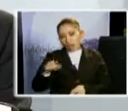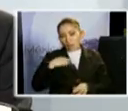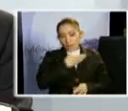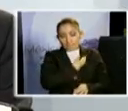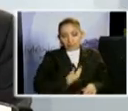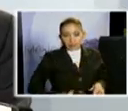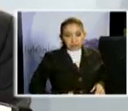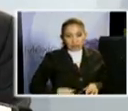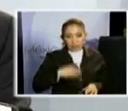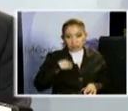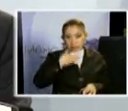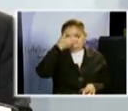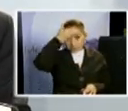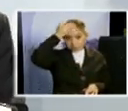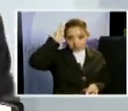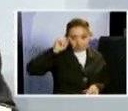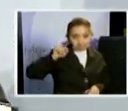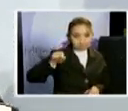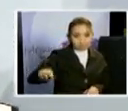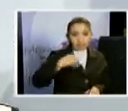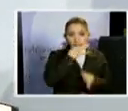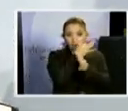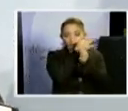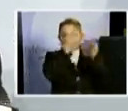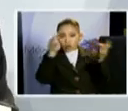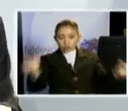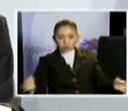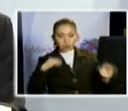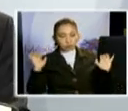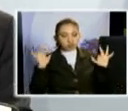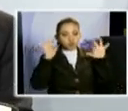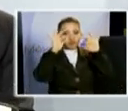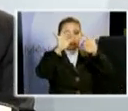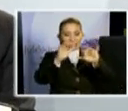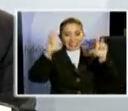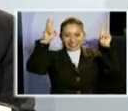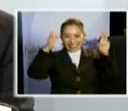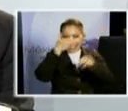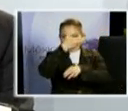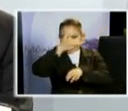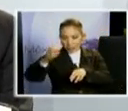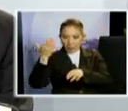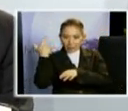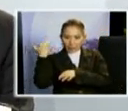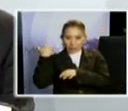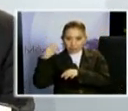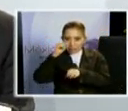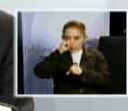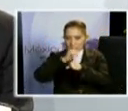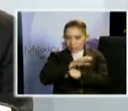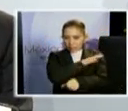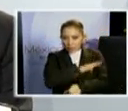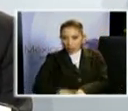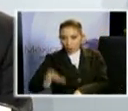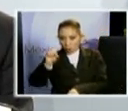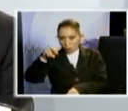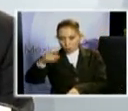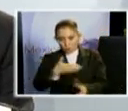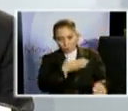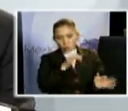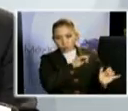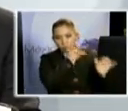República, el licenciado Enrique Peña Nieto, anunció en la Cumbre del Clima pasada, convocada por el secretario general de las Naciones Unidas